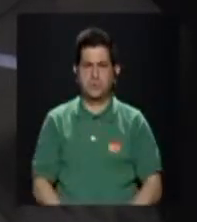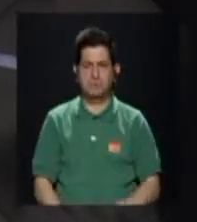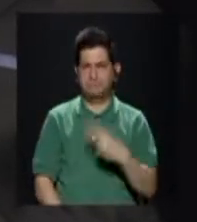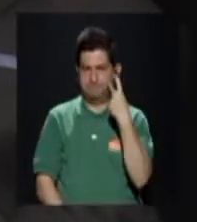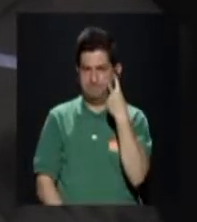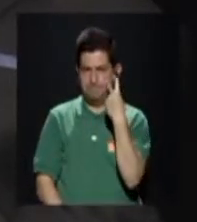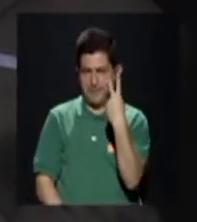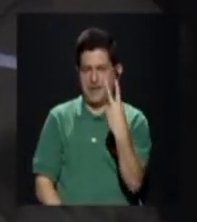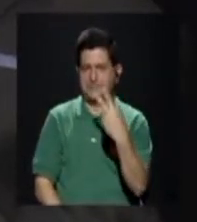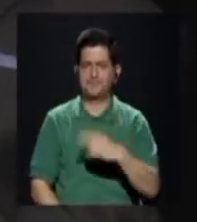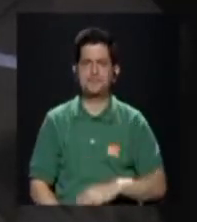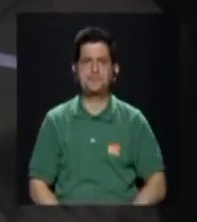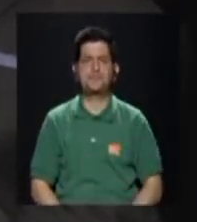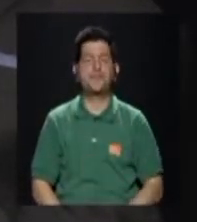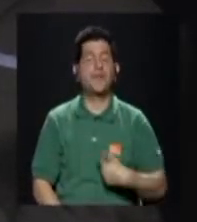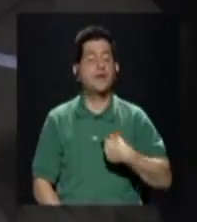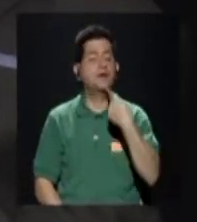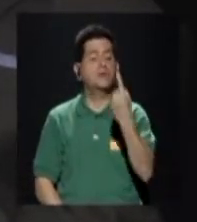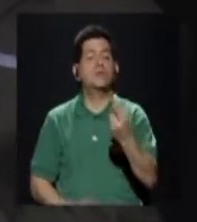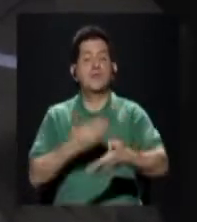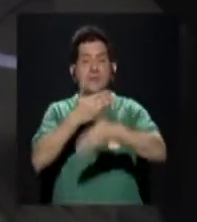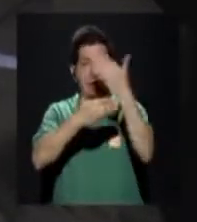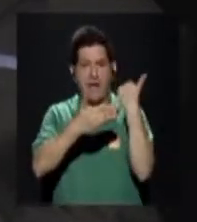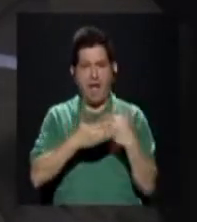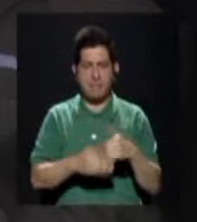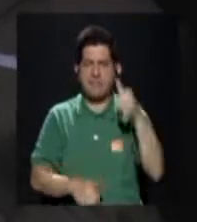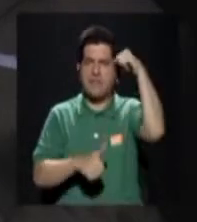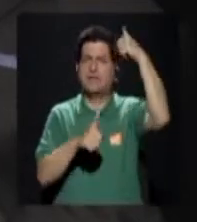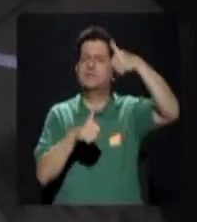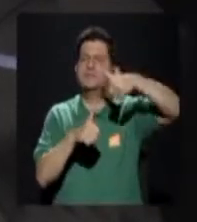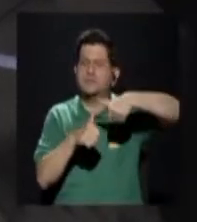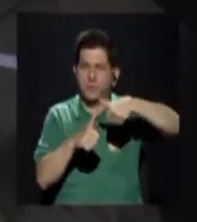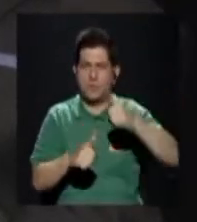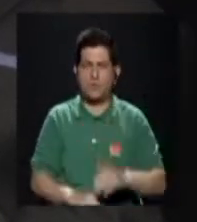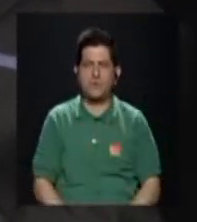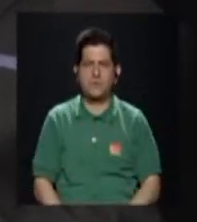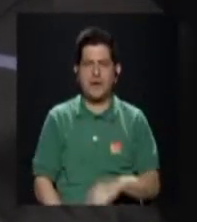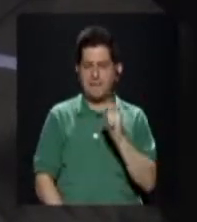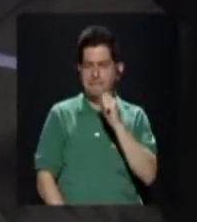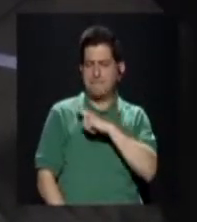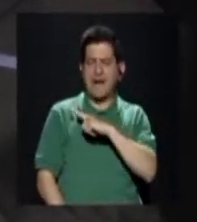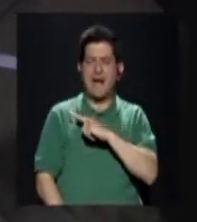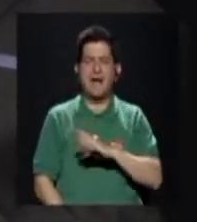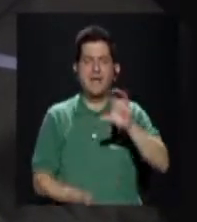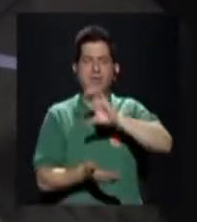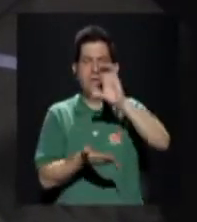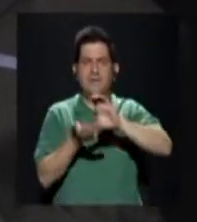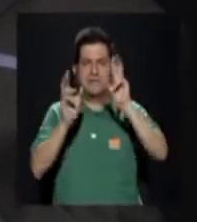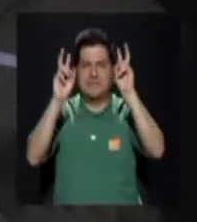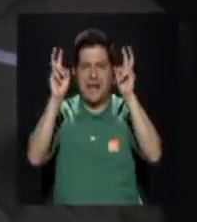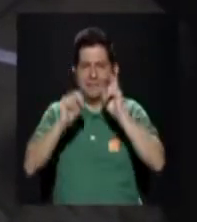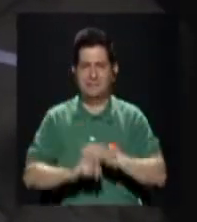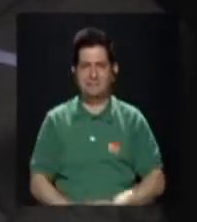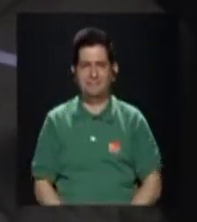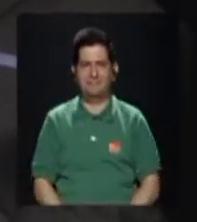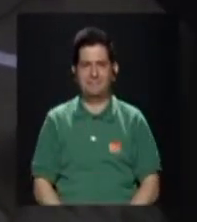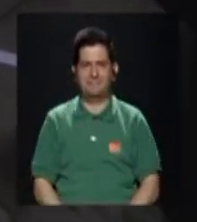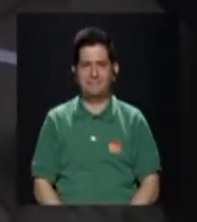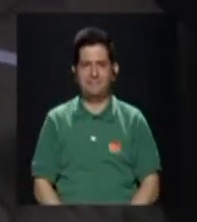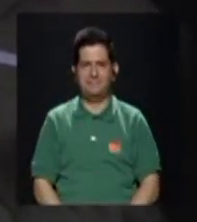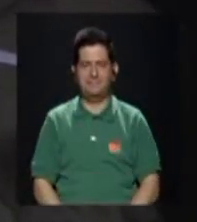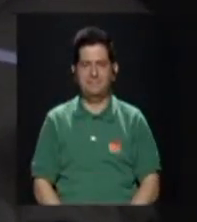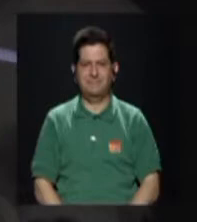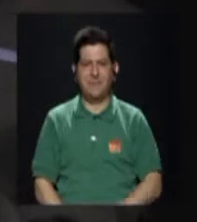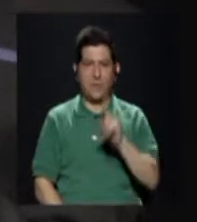ver. Yo le decía a usted hace un rato que se acordaba de los pecados capitales. Me lo preguntó.